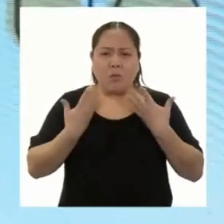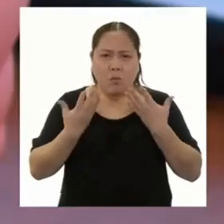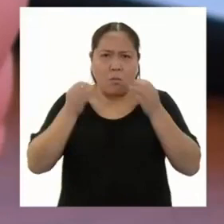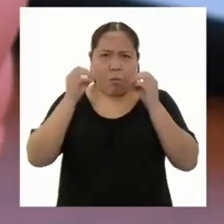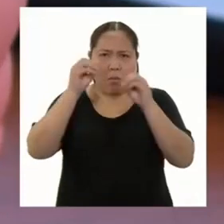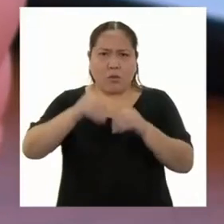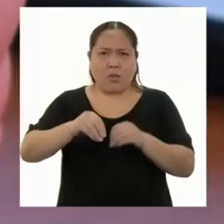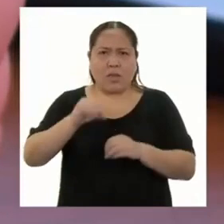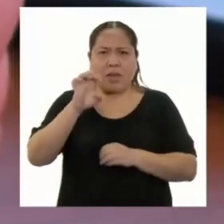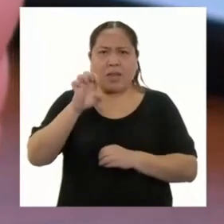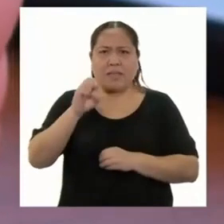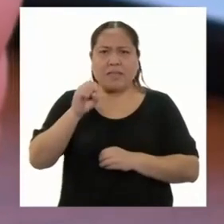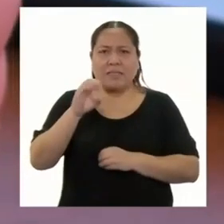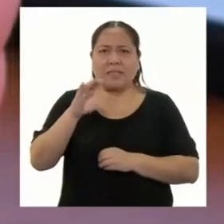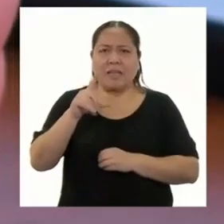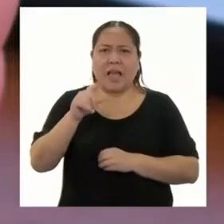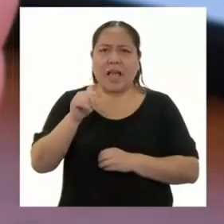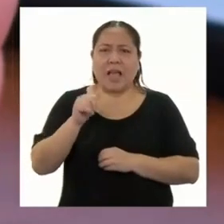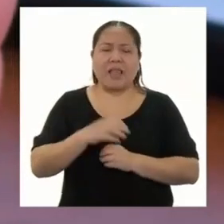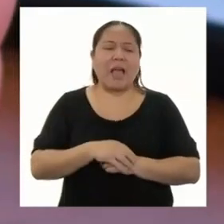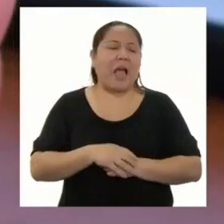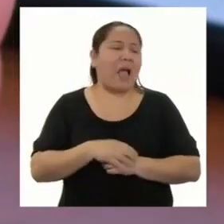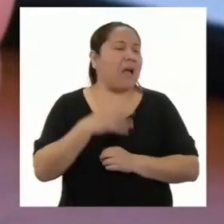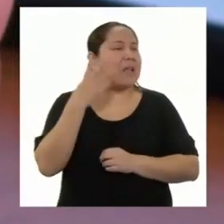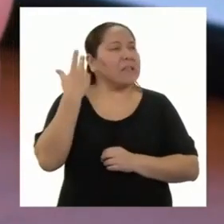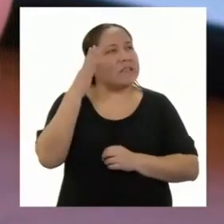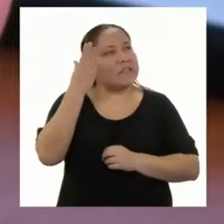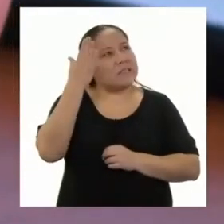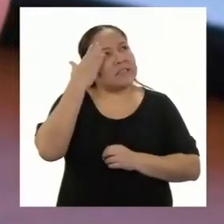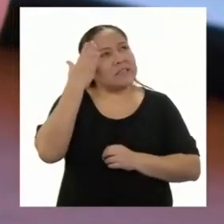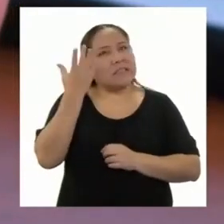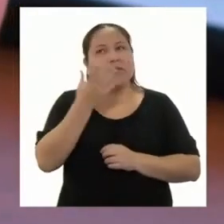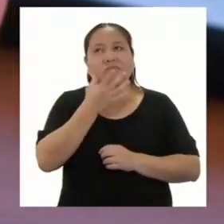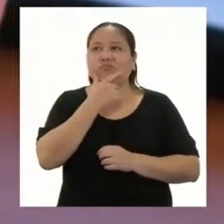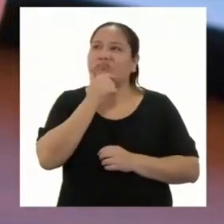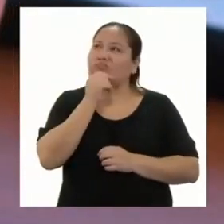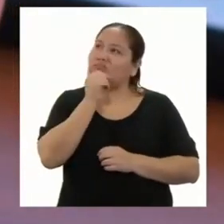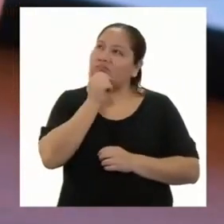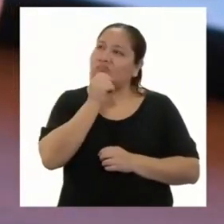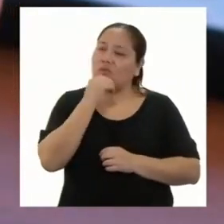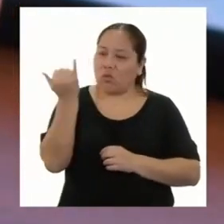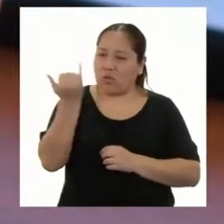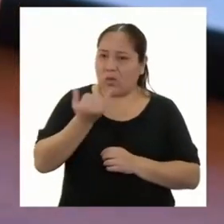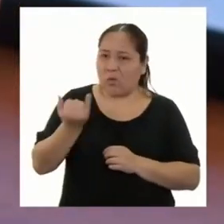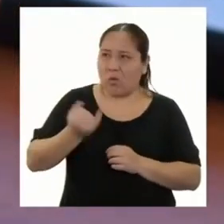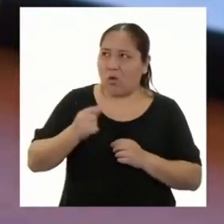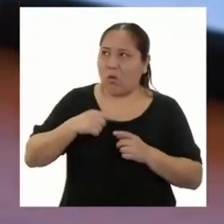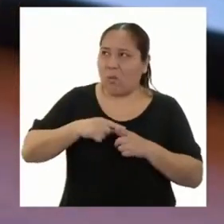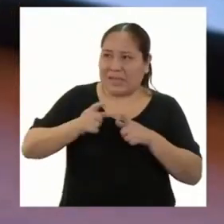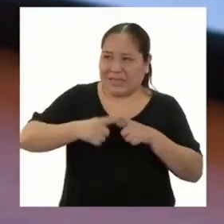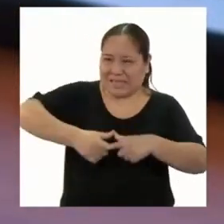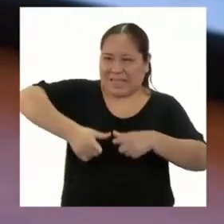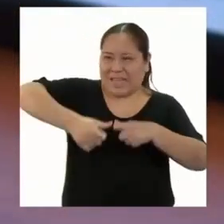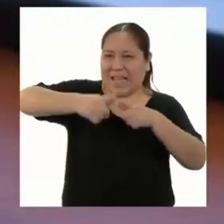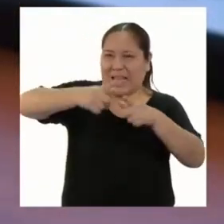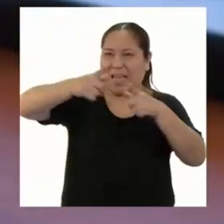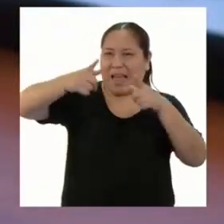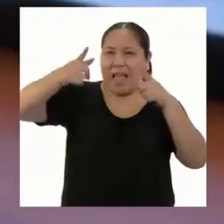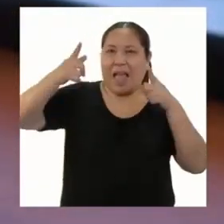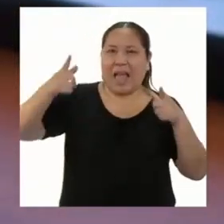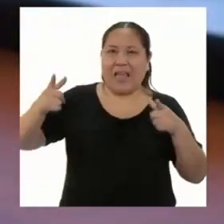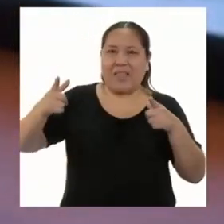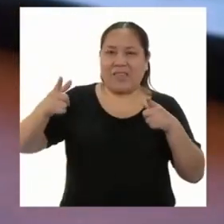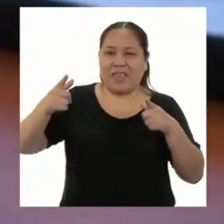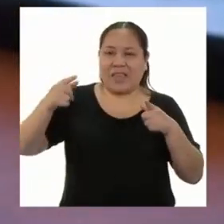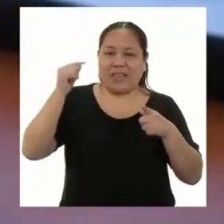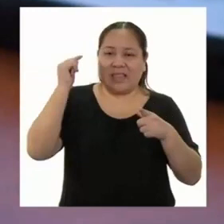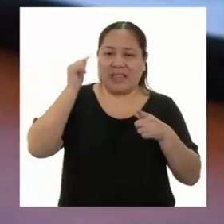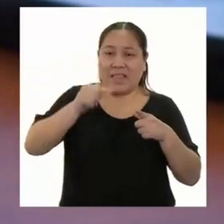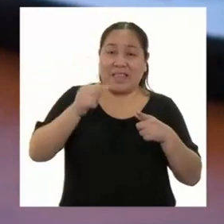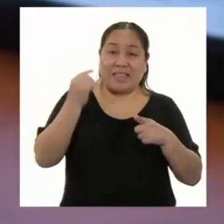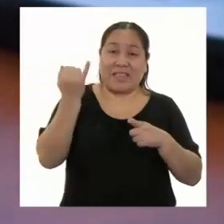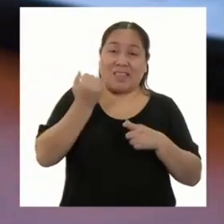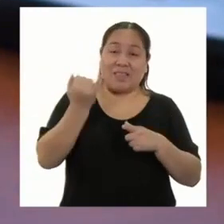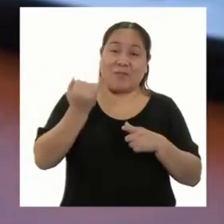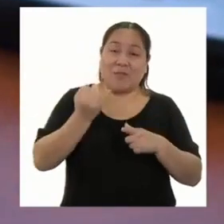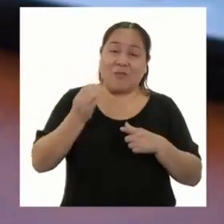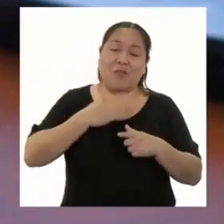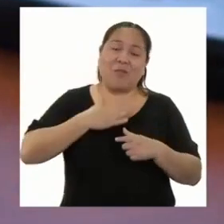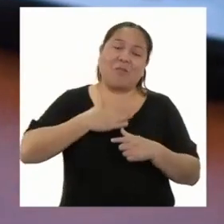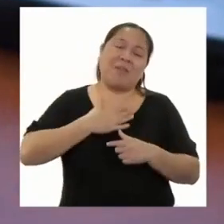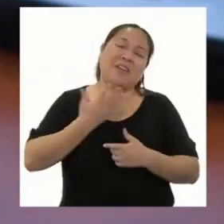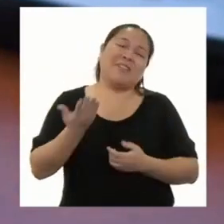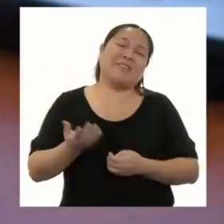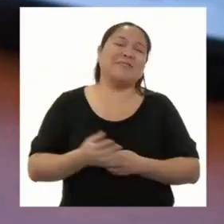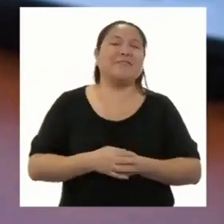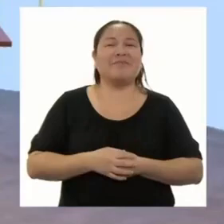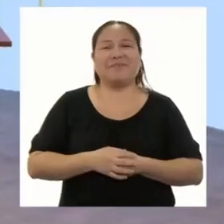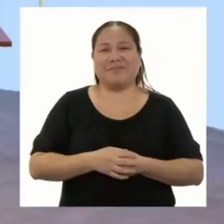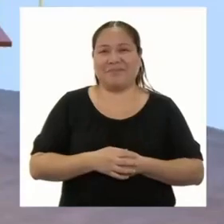escalas? Ya sé, en hacer un dibujo más grande que el dibujo grande que van a hacer de mí.